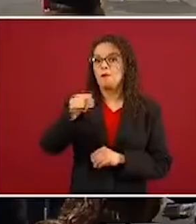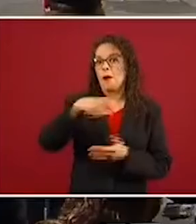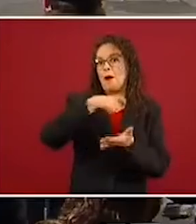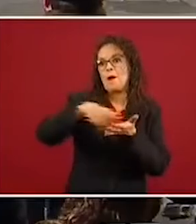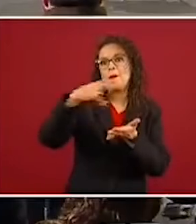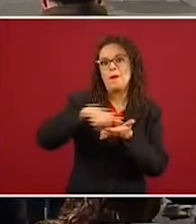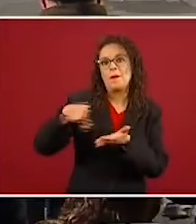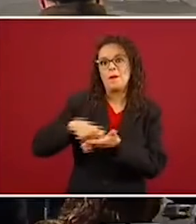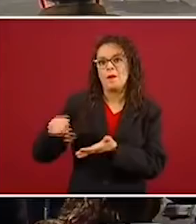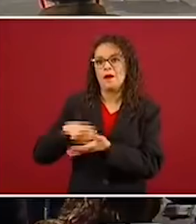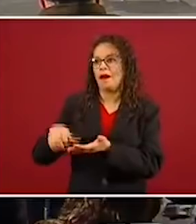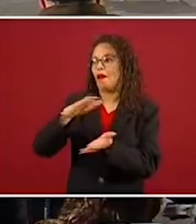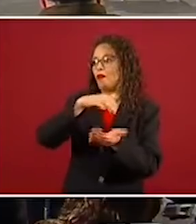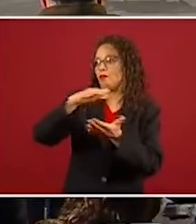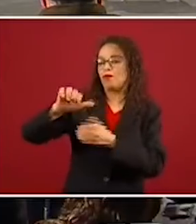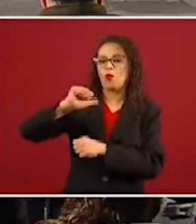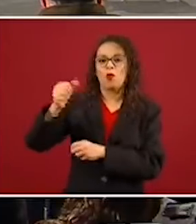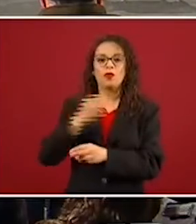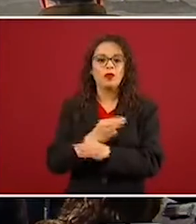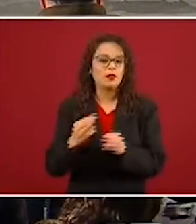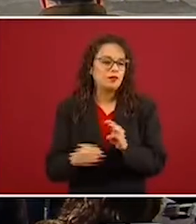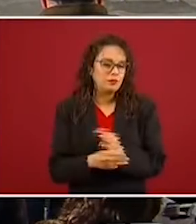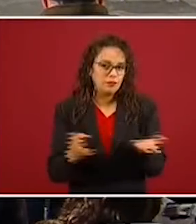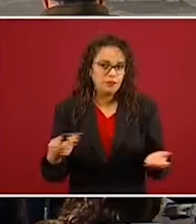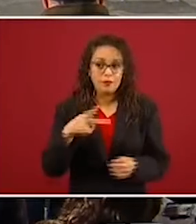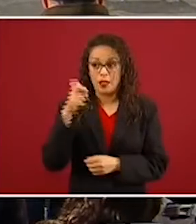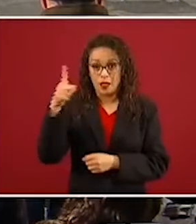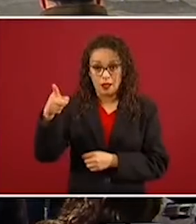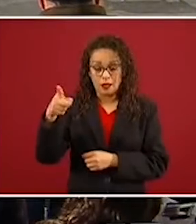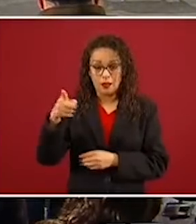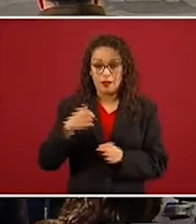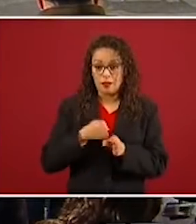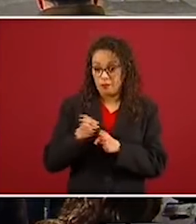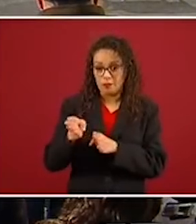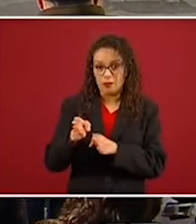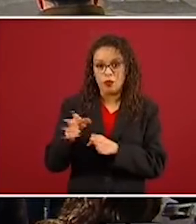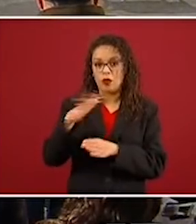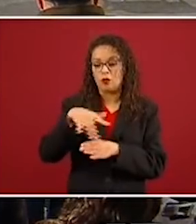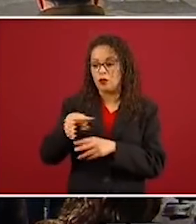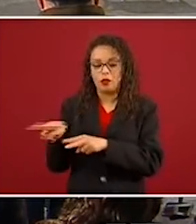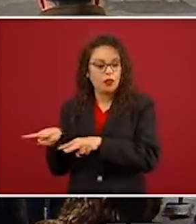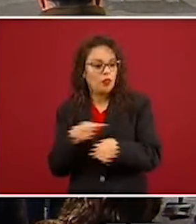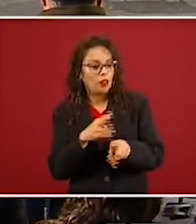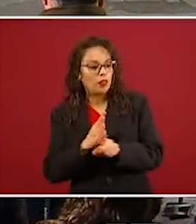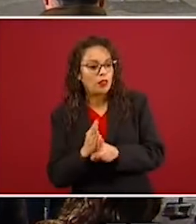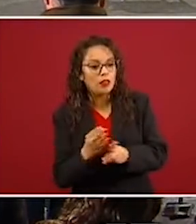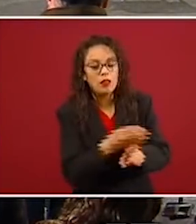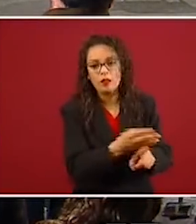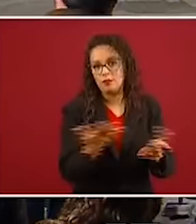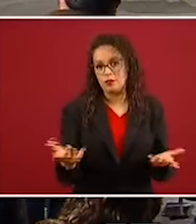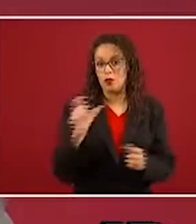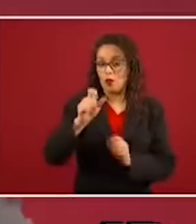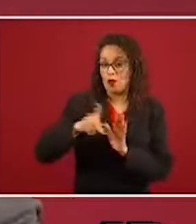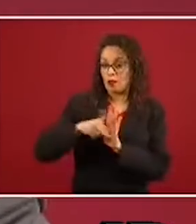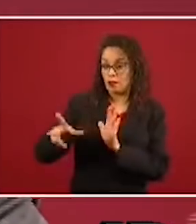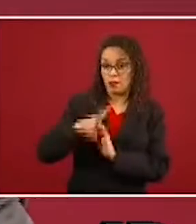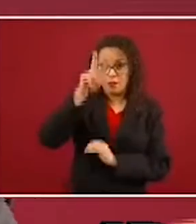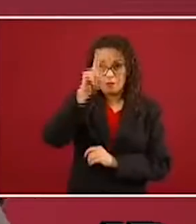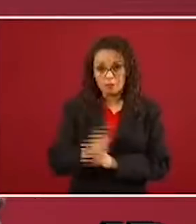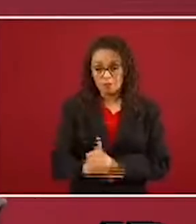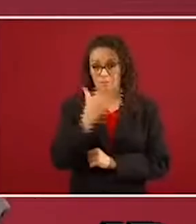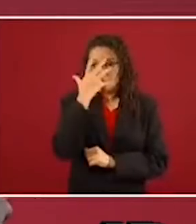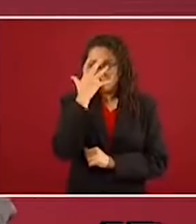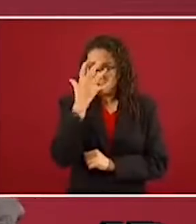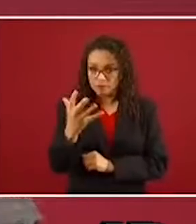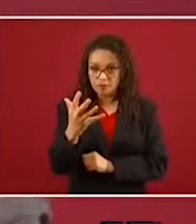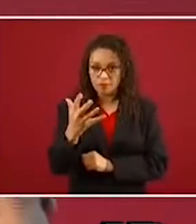distrae la atención en donde debe de estar, porque cuando el periodismo es serio, riguroso, claro que nos